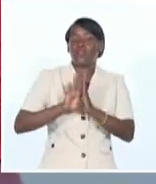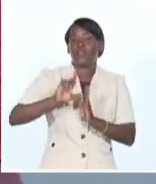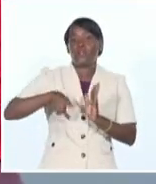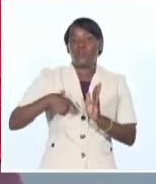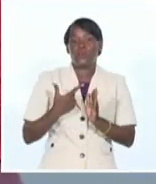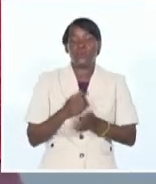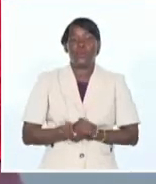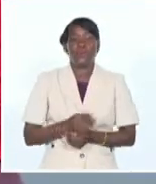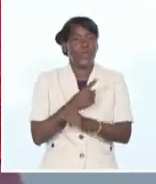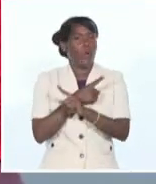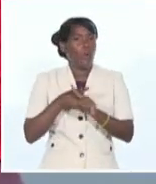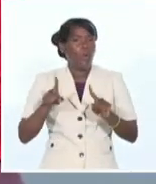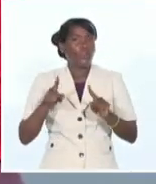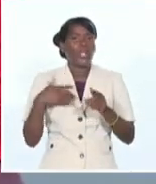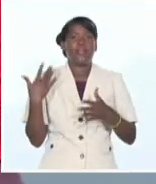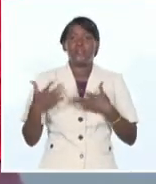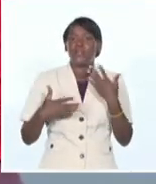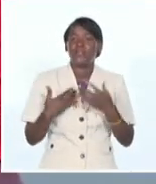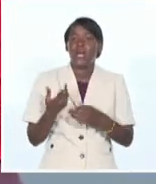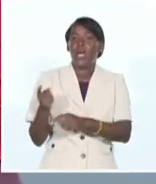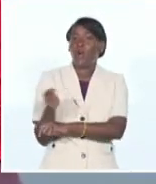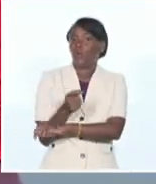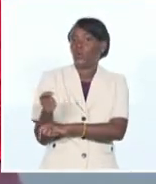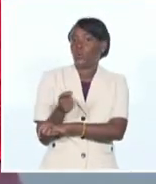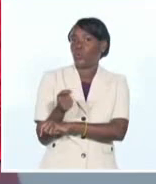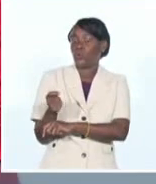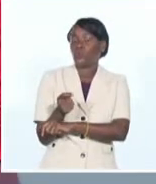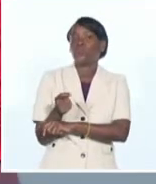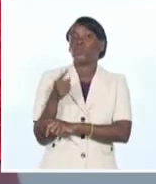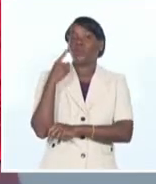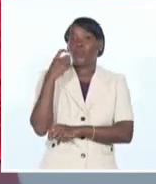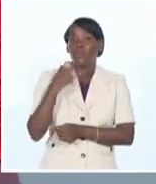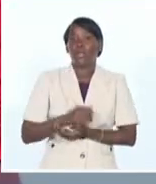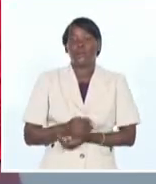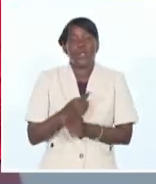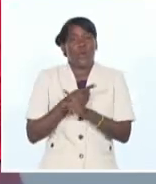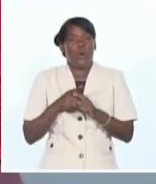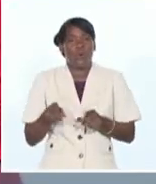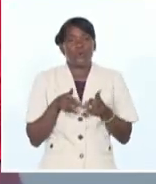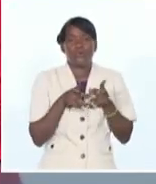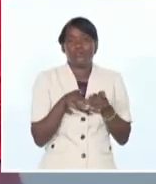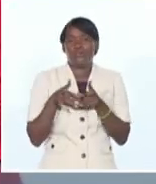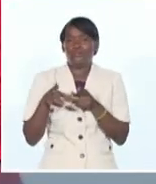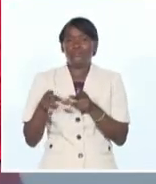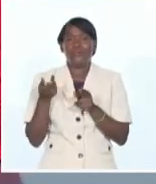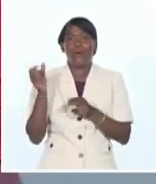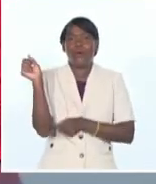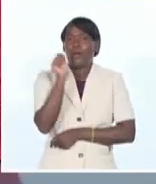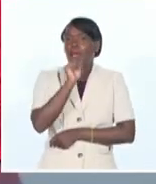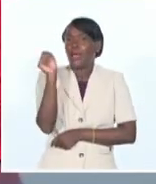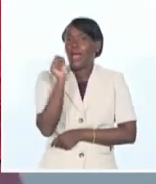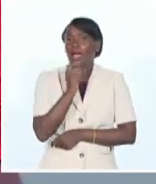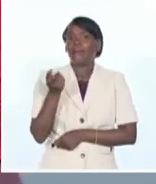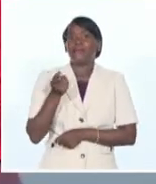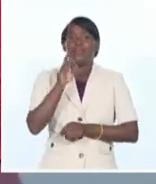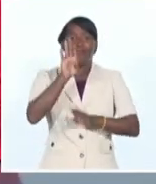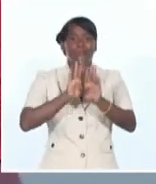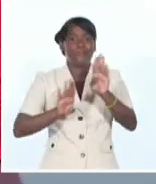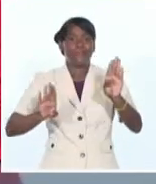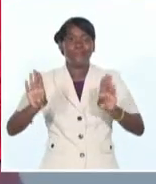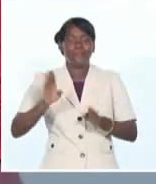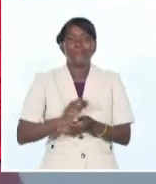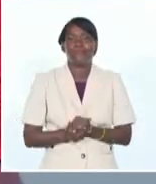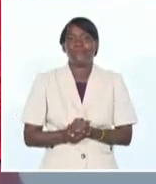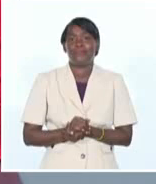tenido lugar. Se han destacado las manifestaciones como las artes visuales, la música, las artes escénicas, espectáculos de